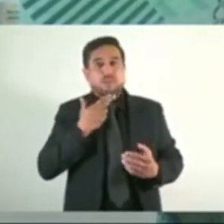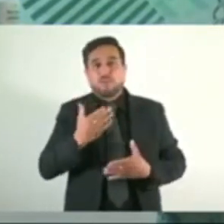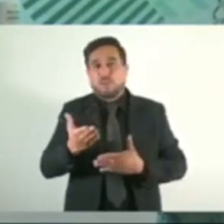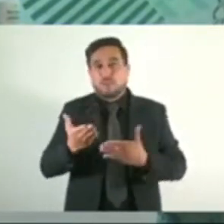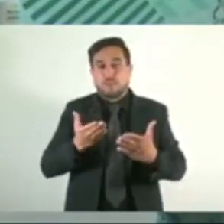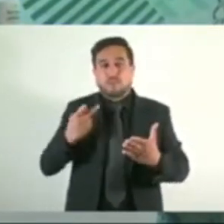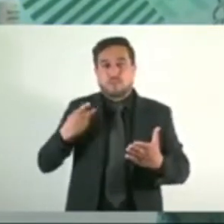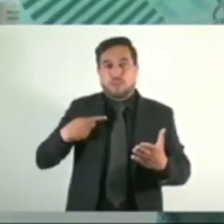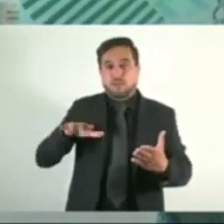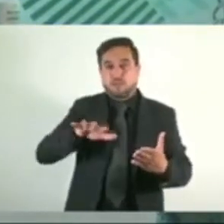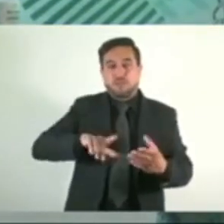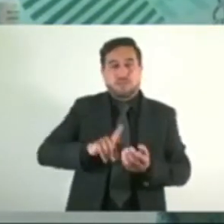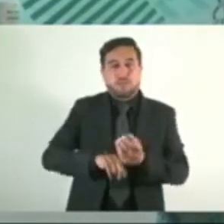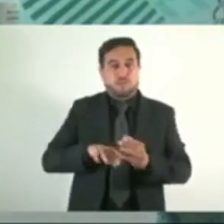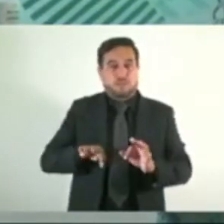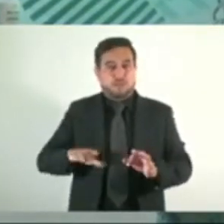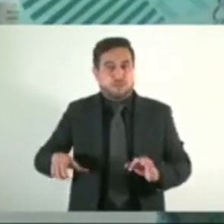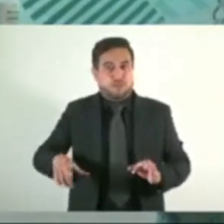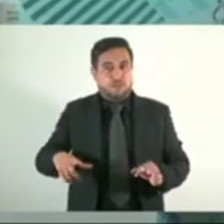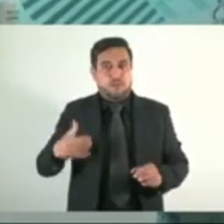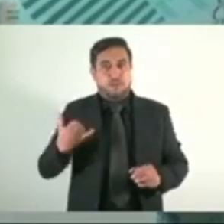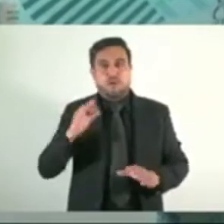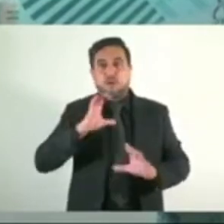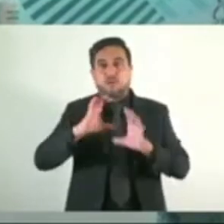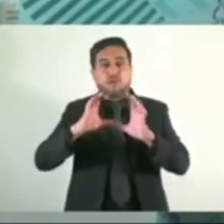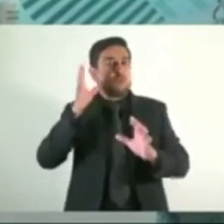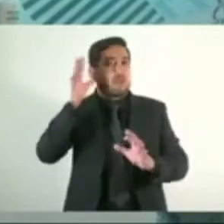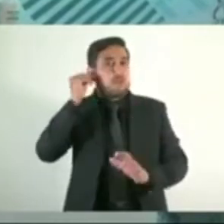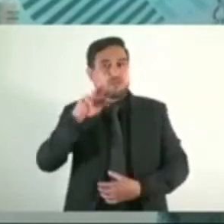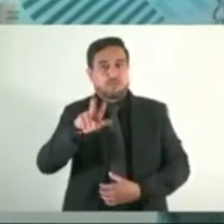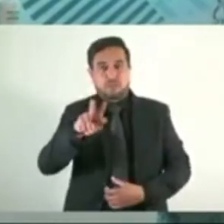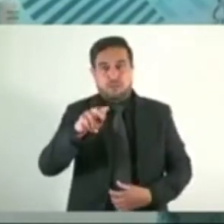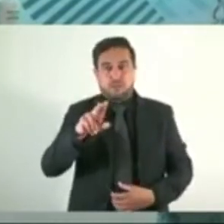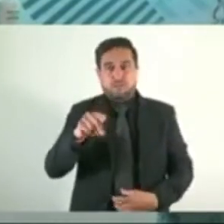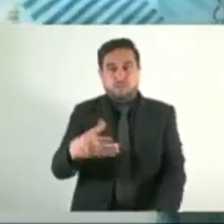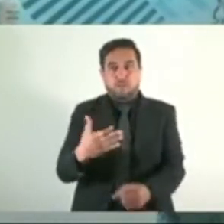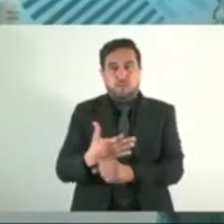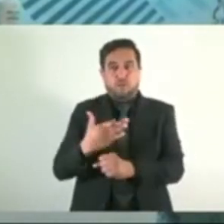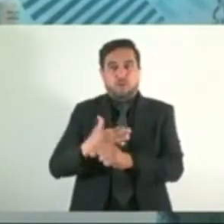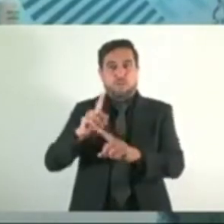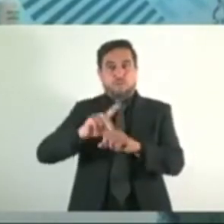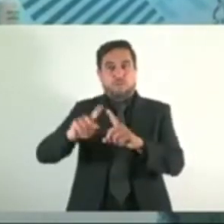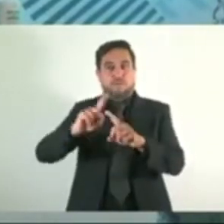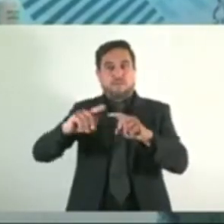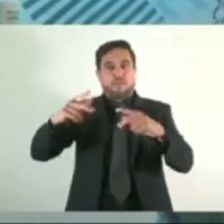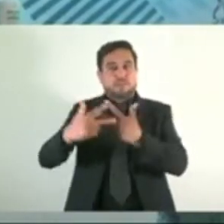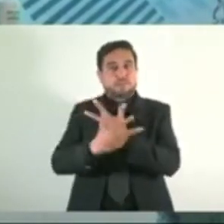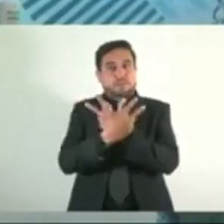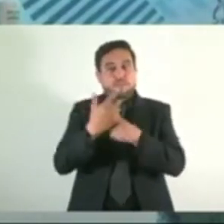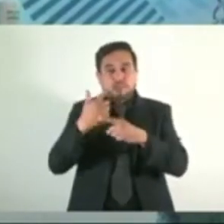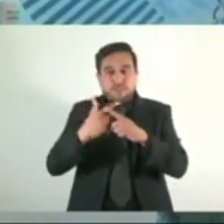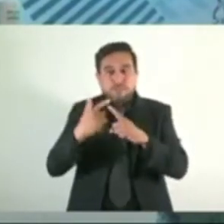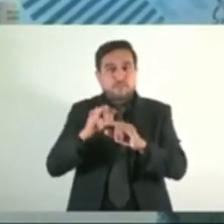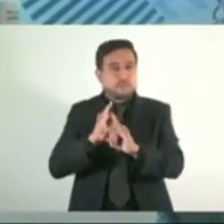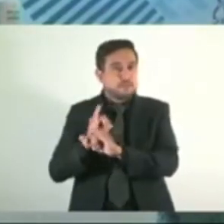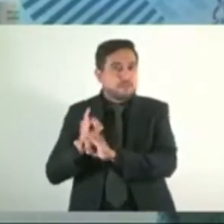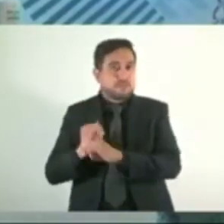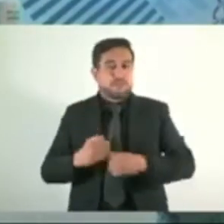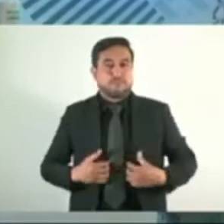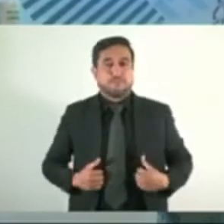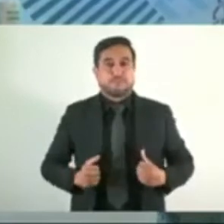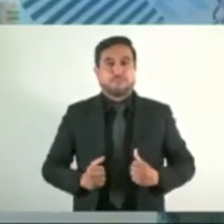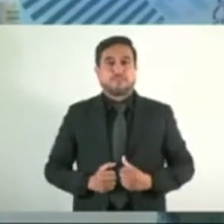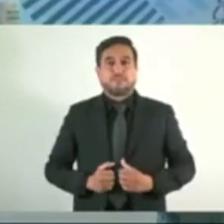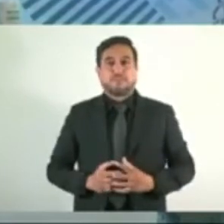presencia, representantes de los medios de comunicación que nos siguen por las distintas redes sociales. Señoras y